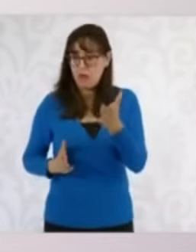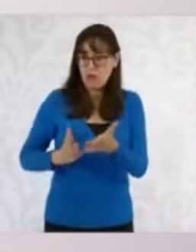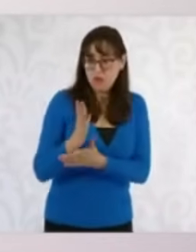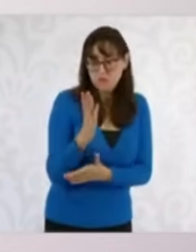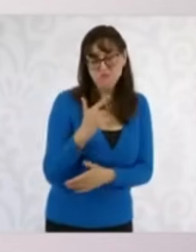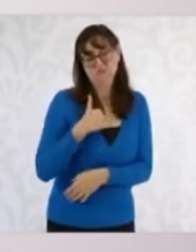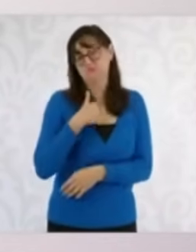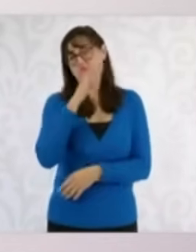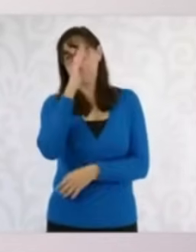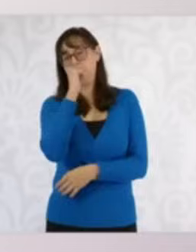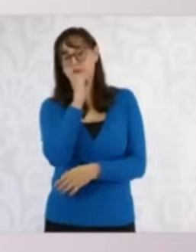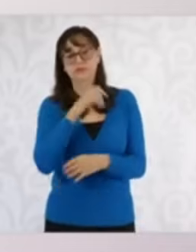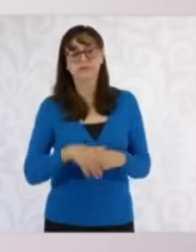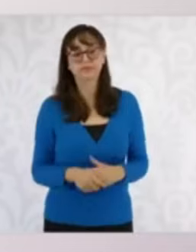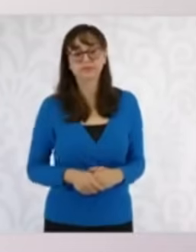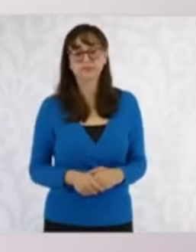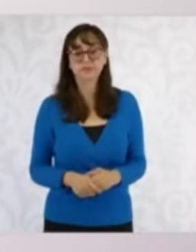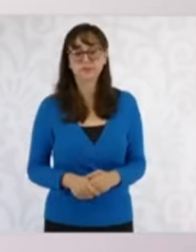eso.